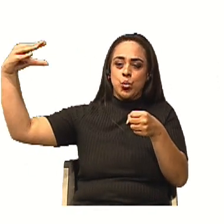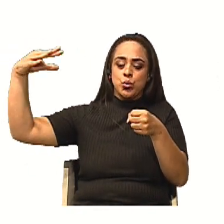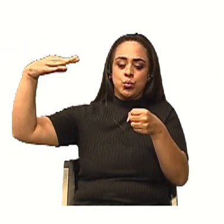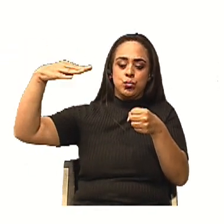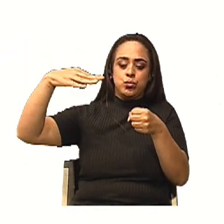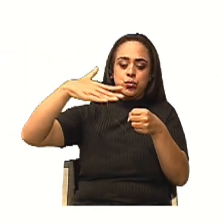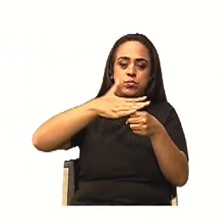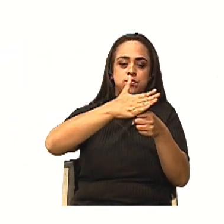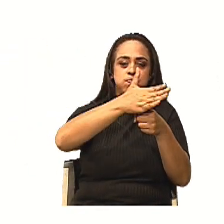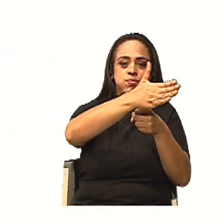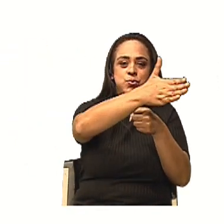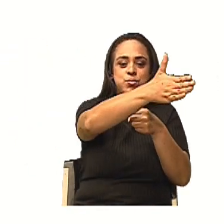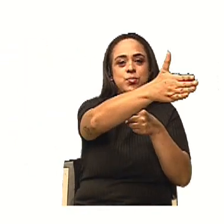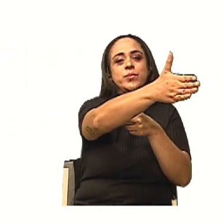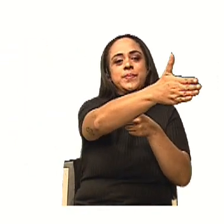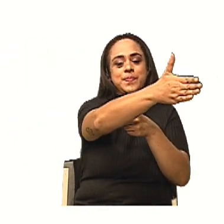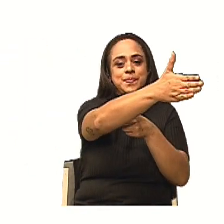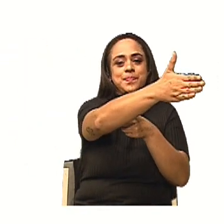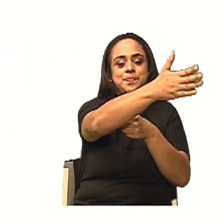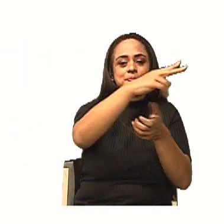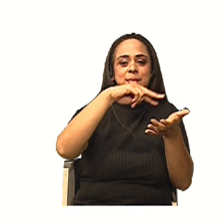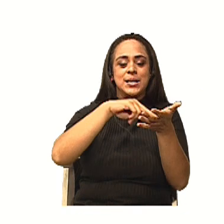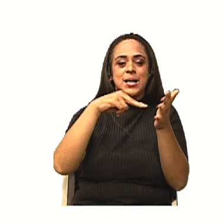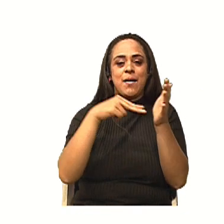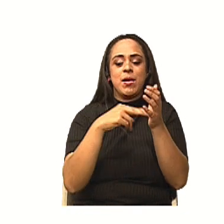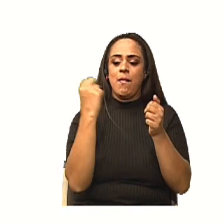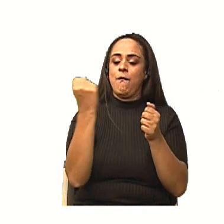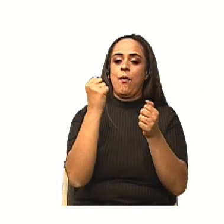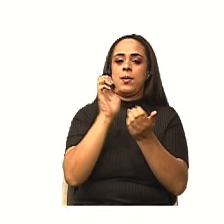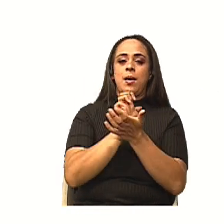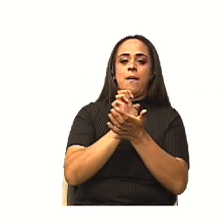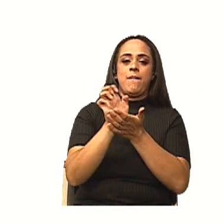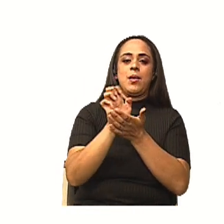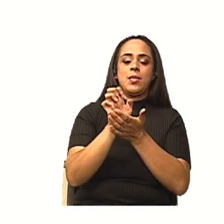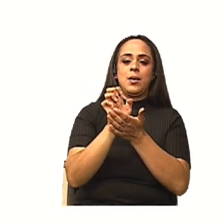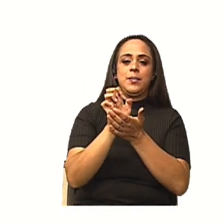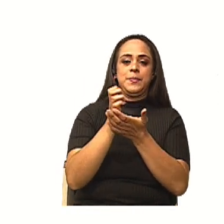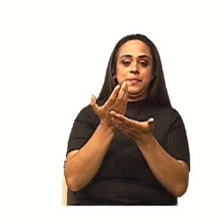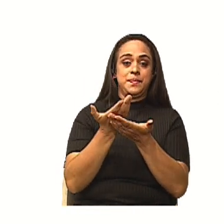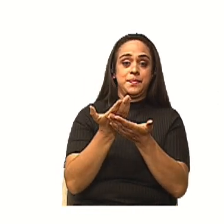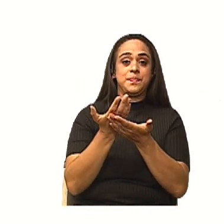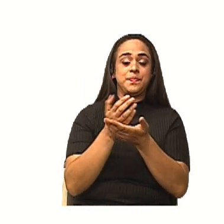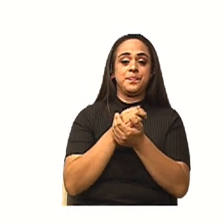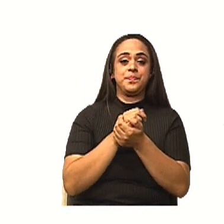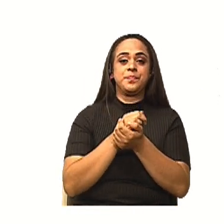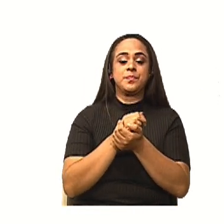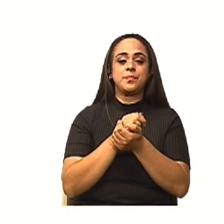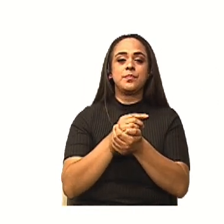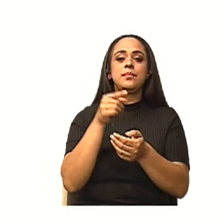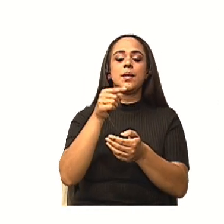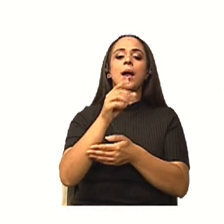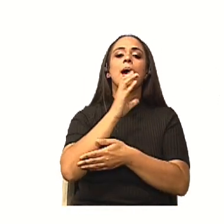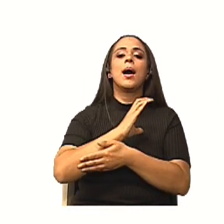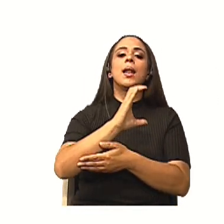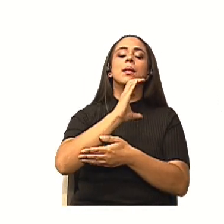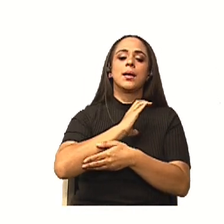evita el paso de la luz fuerte a través de ellos. Esa es una de las características